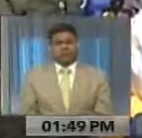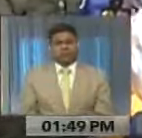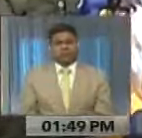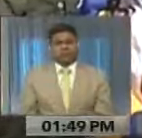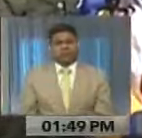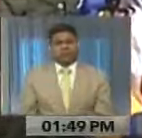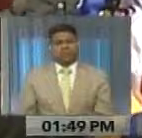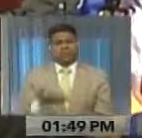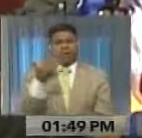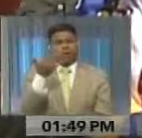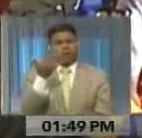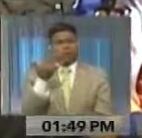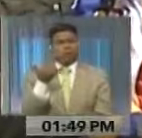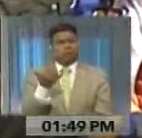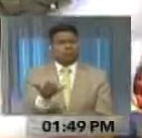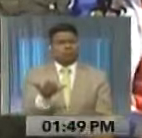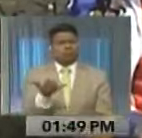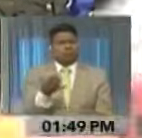un desafío,